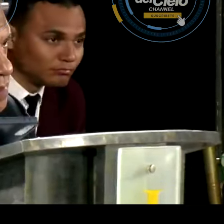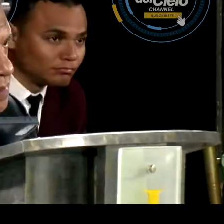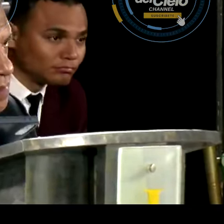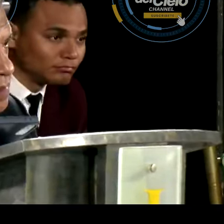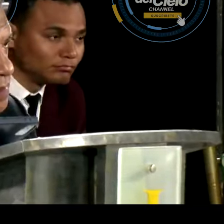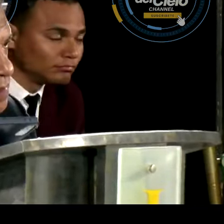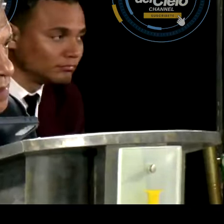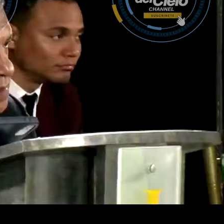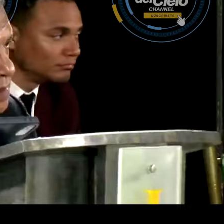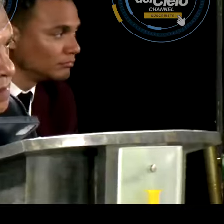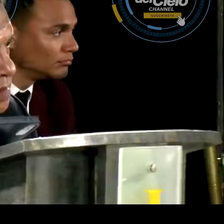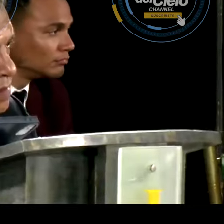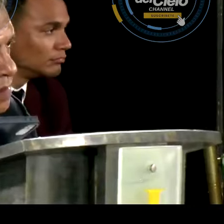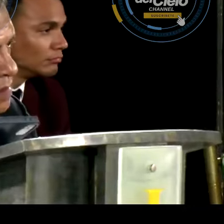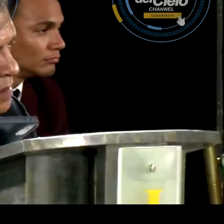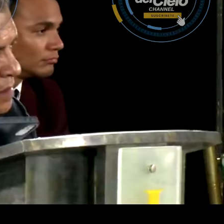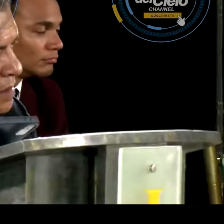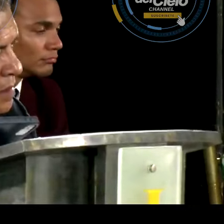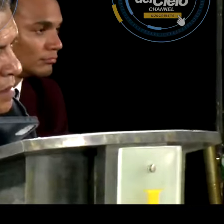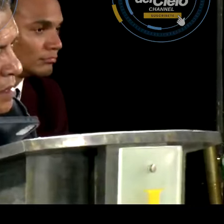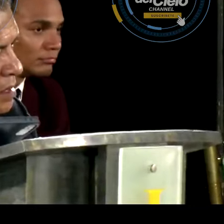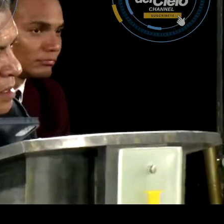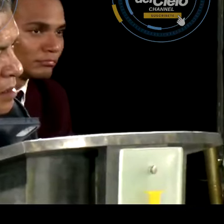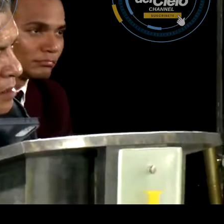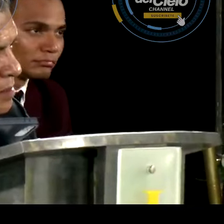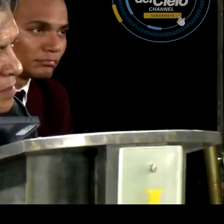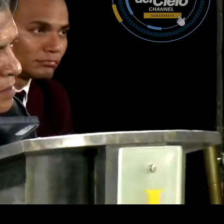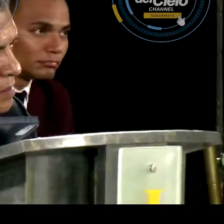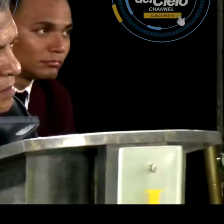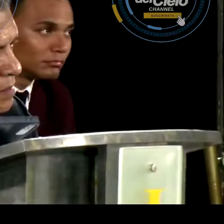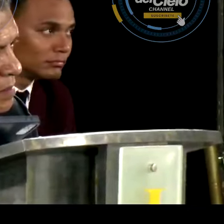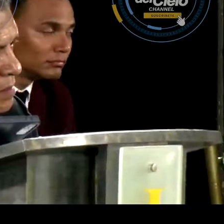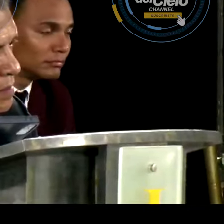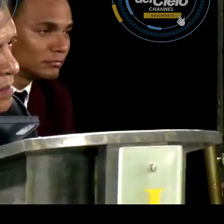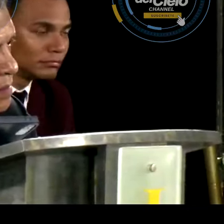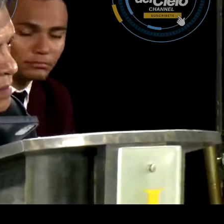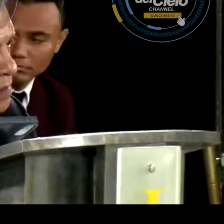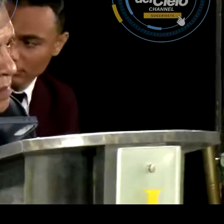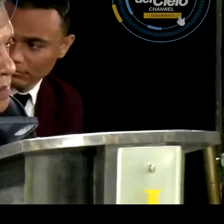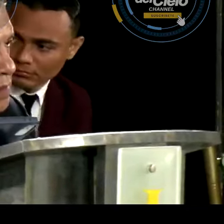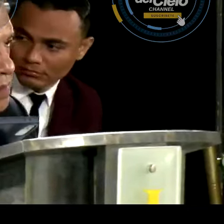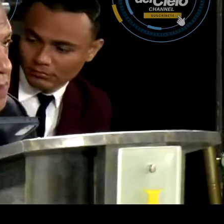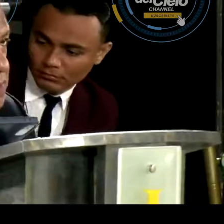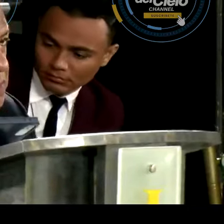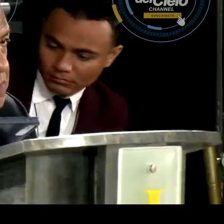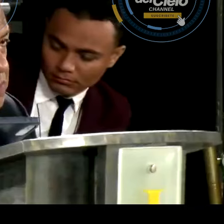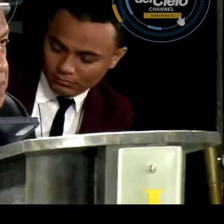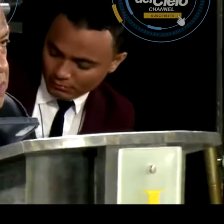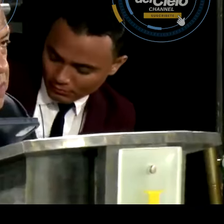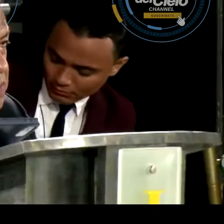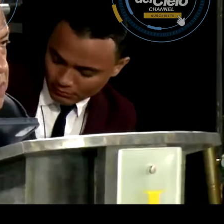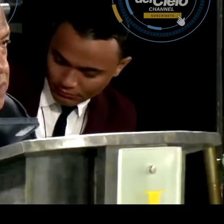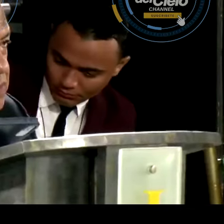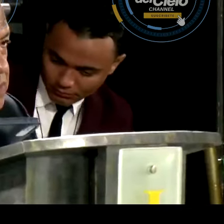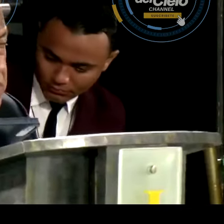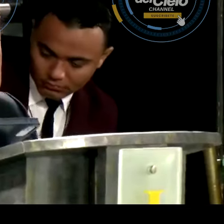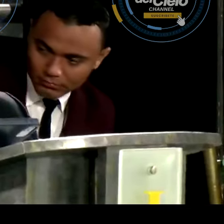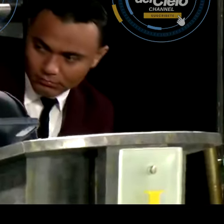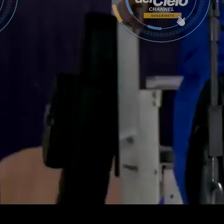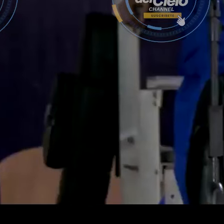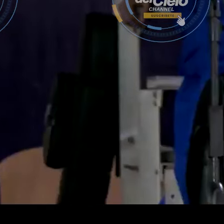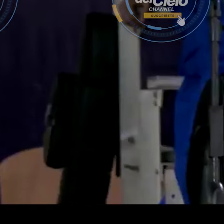Amén. Porque el evangelio no es para entretener, el evangelio no es para enriquecer, el evangelio no